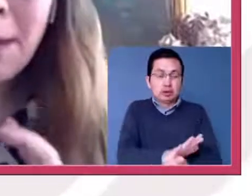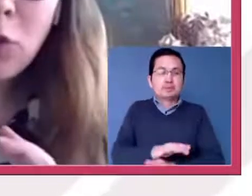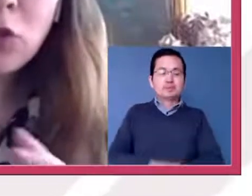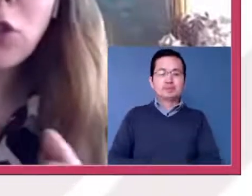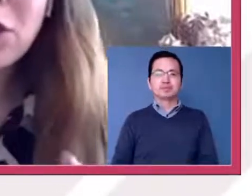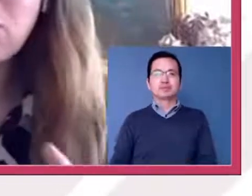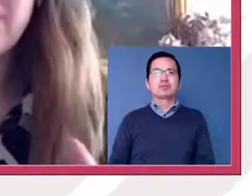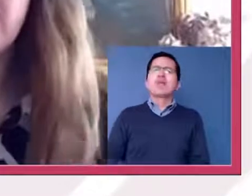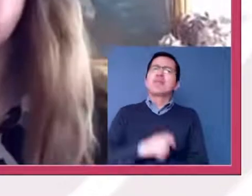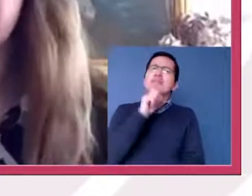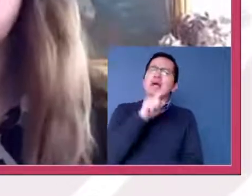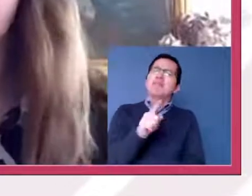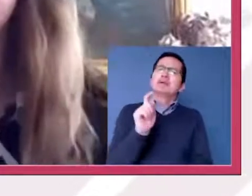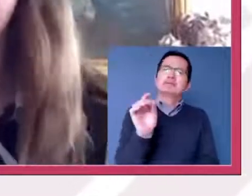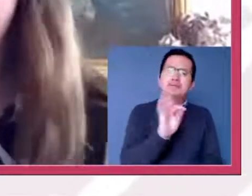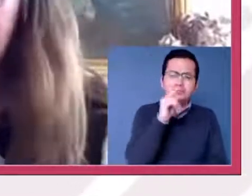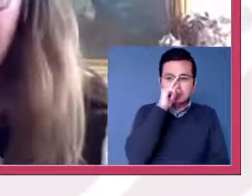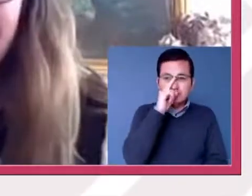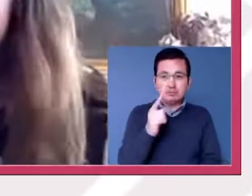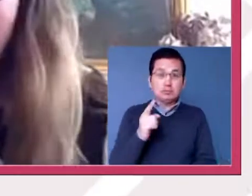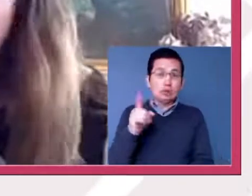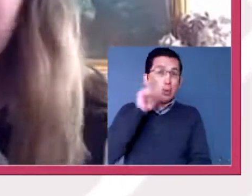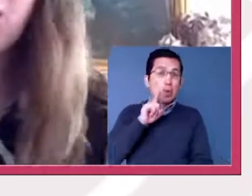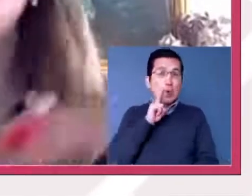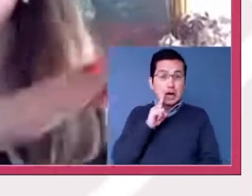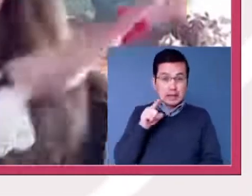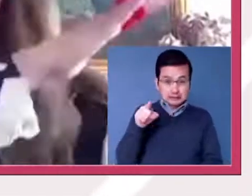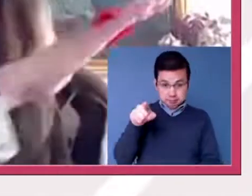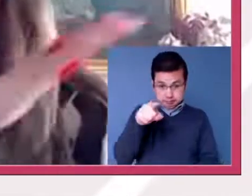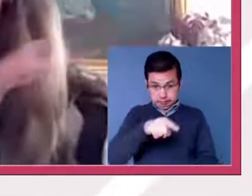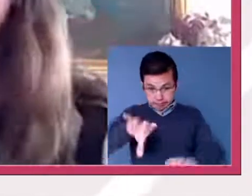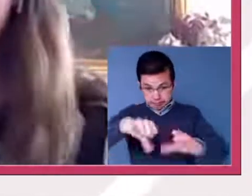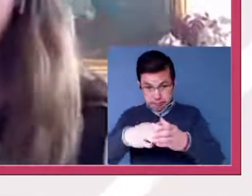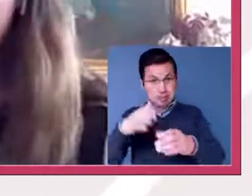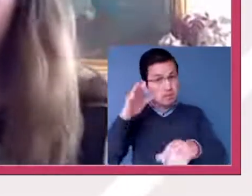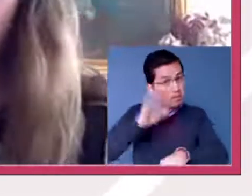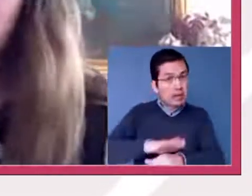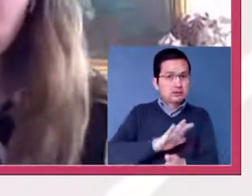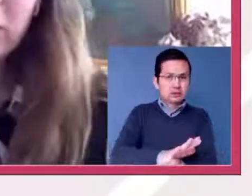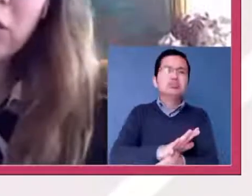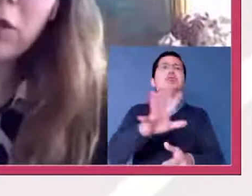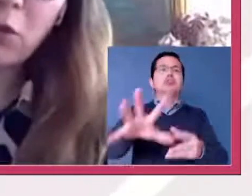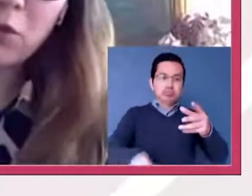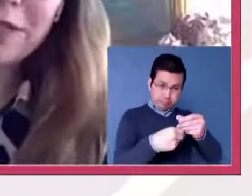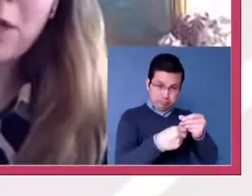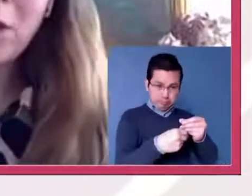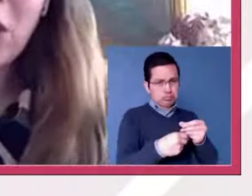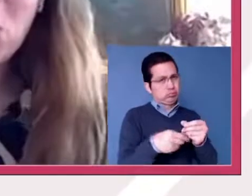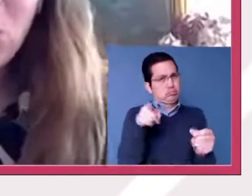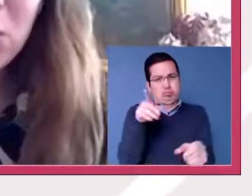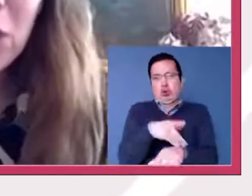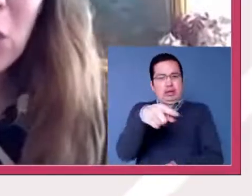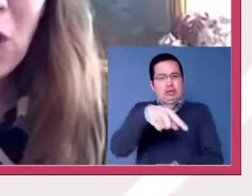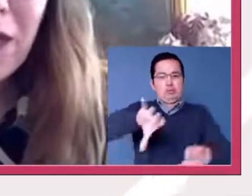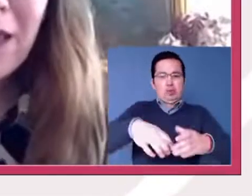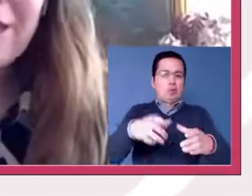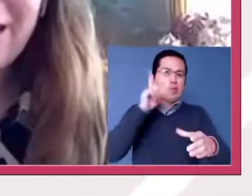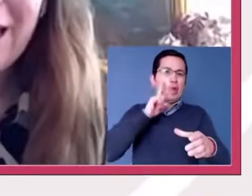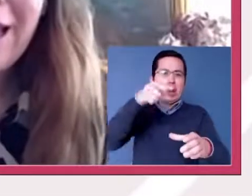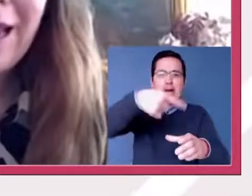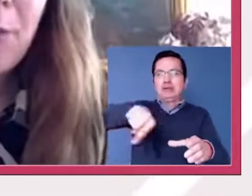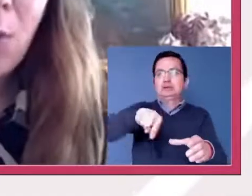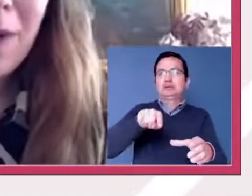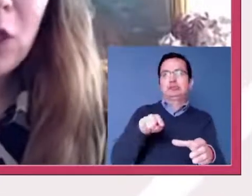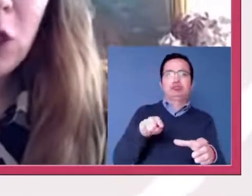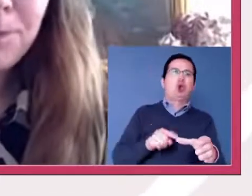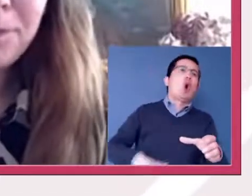si sumamos los resultados de las mujeres, que además evidentemente cruzan por todos los grupos, ¿no? Digo, si somos el 51%